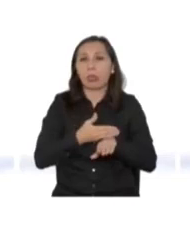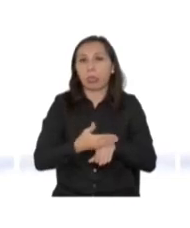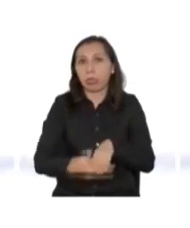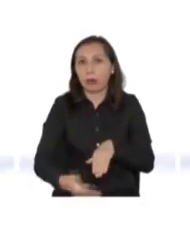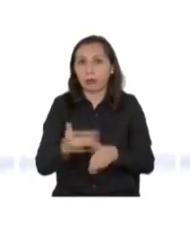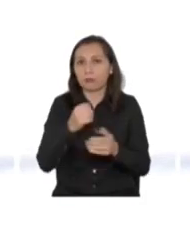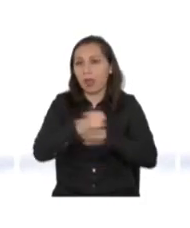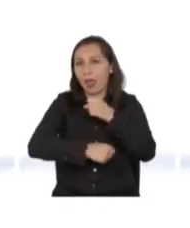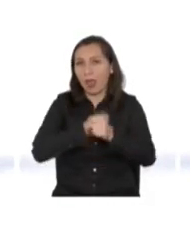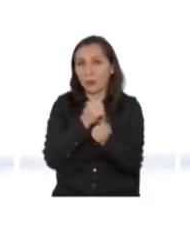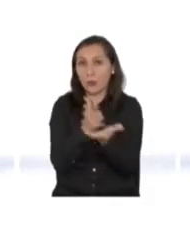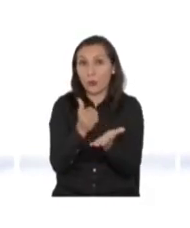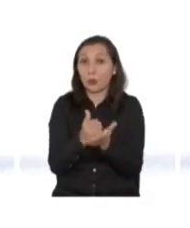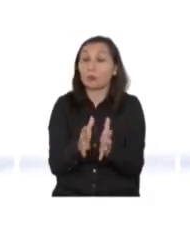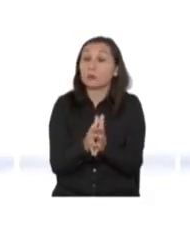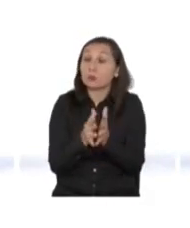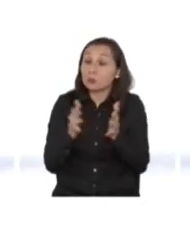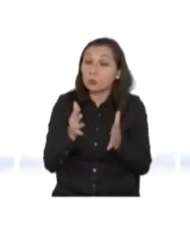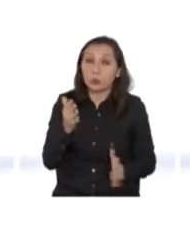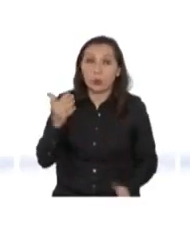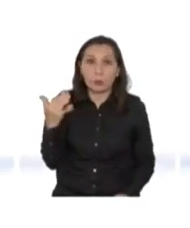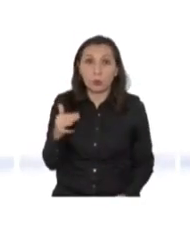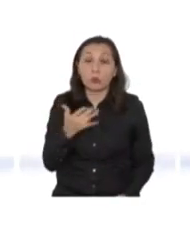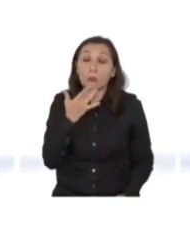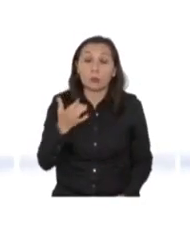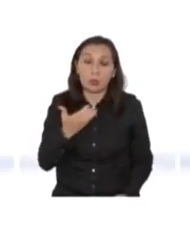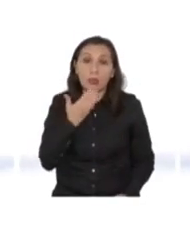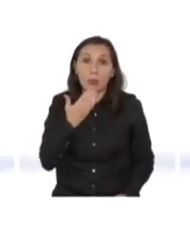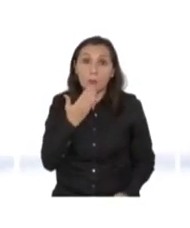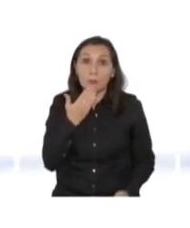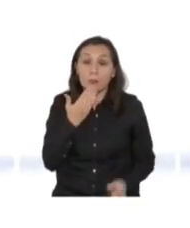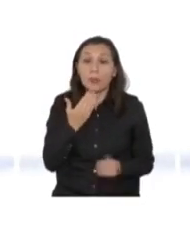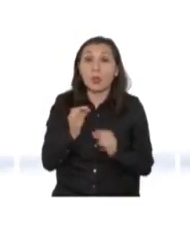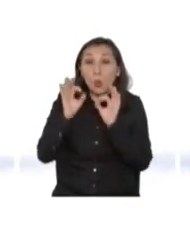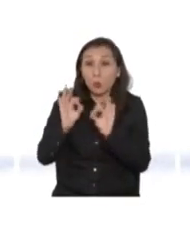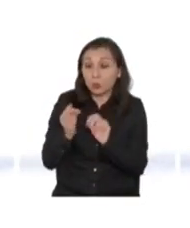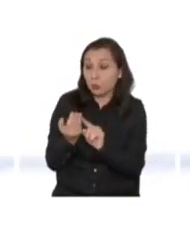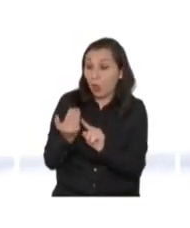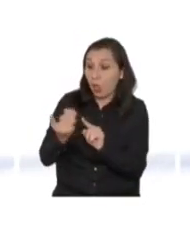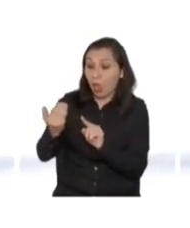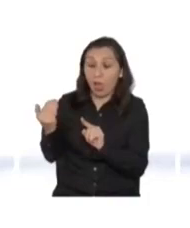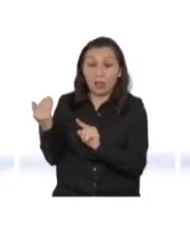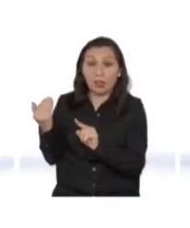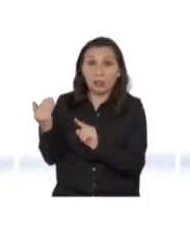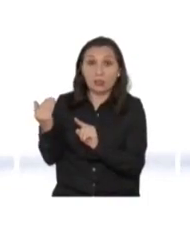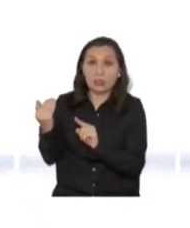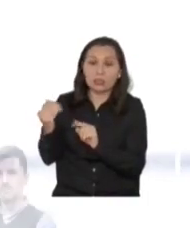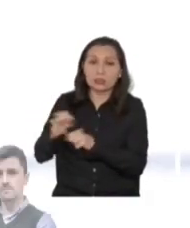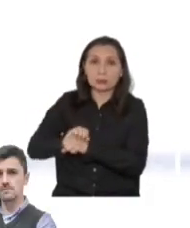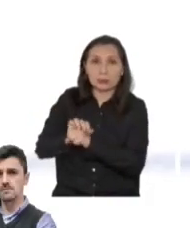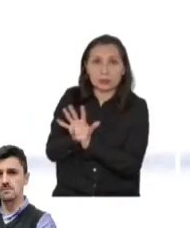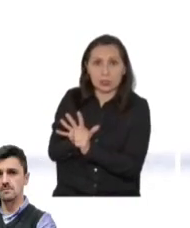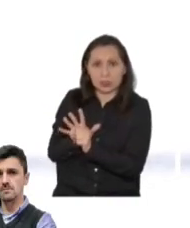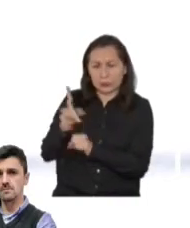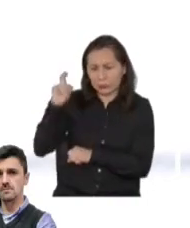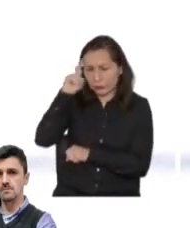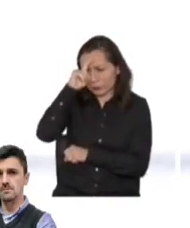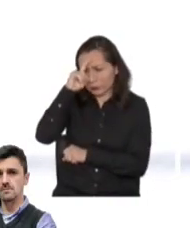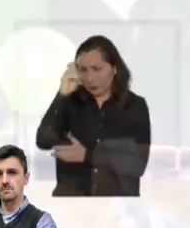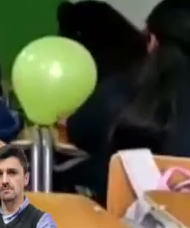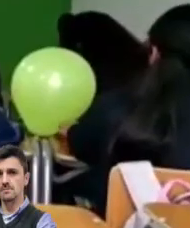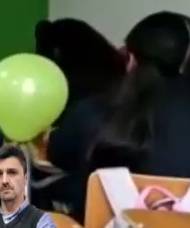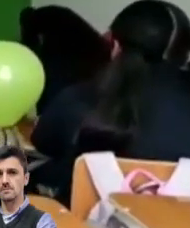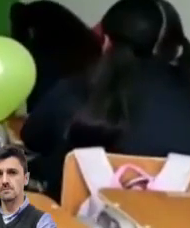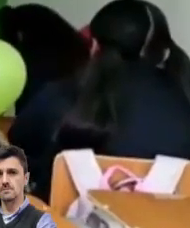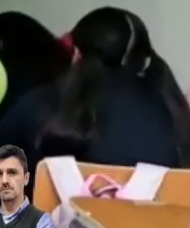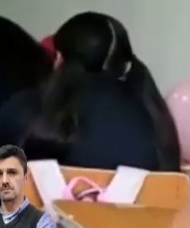de electricidad y servicios sanitarios, que son tremendamente importantes para la gente. A la fecha se han instalado 279 viviendas en las zonas afectadas